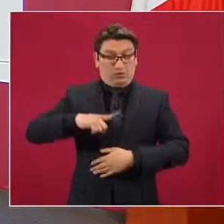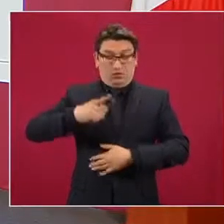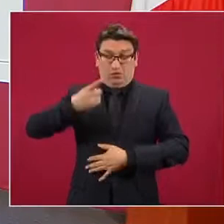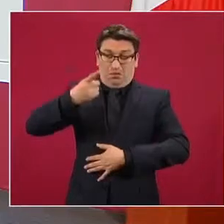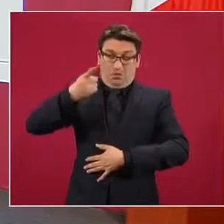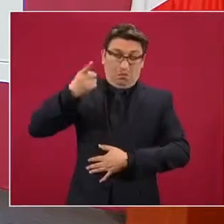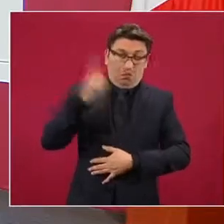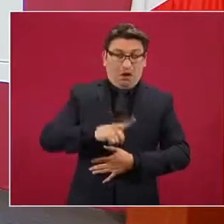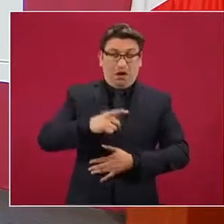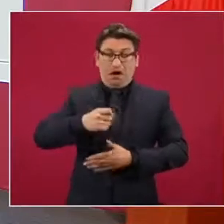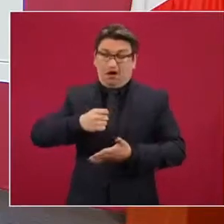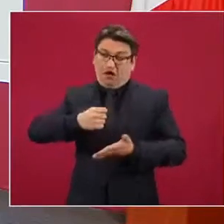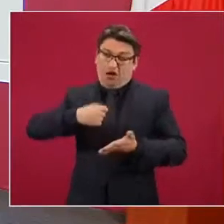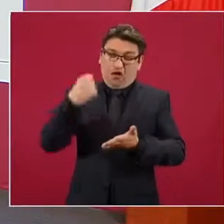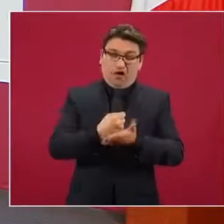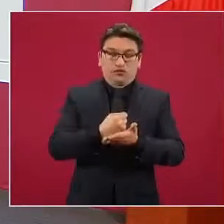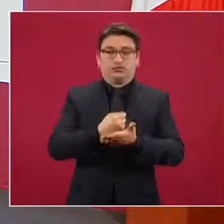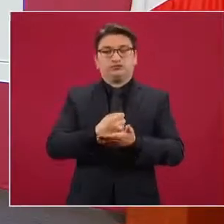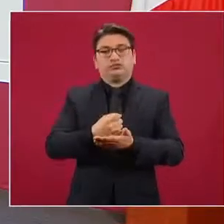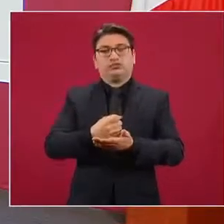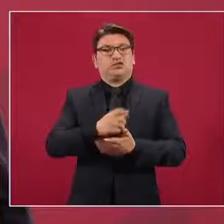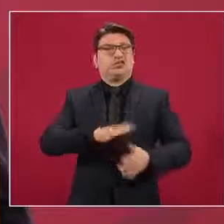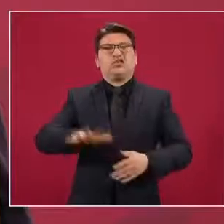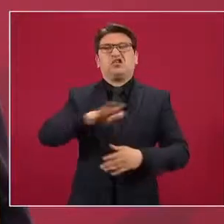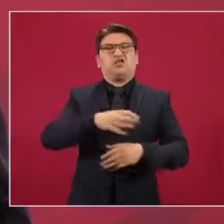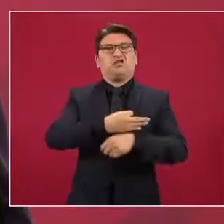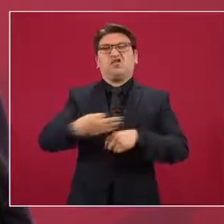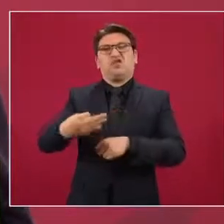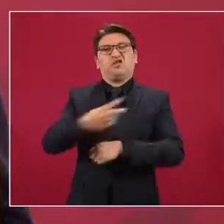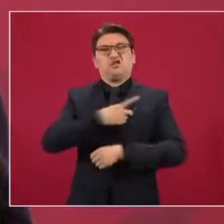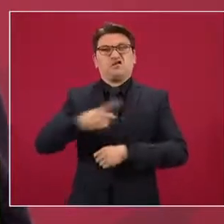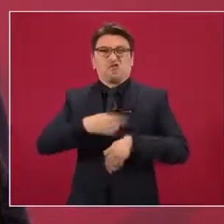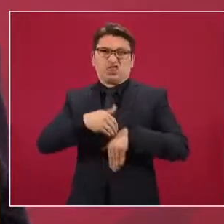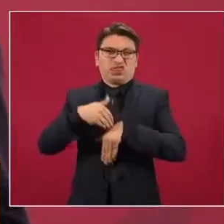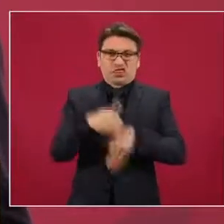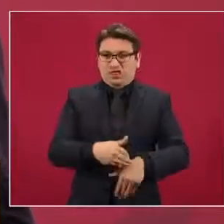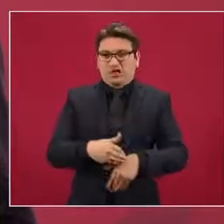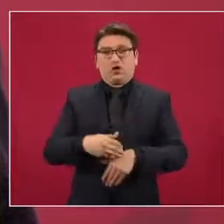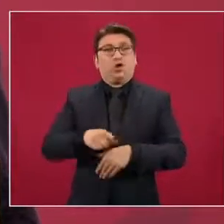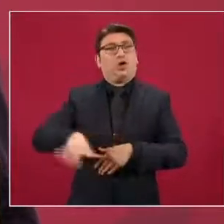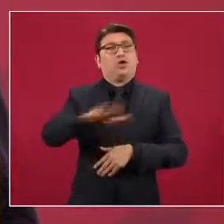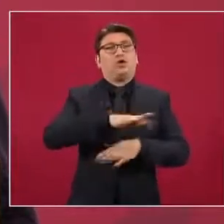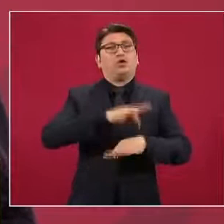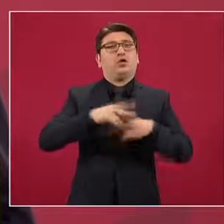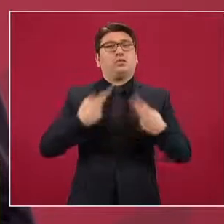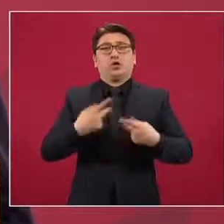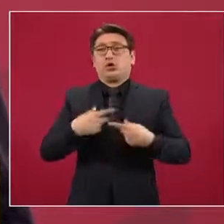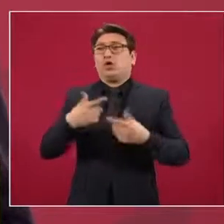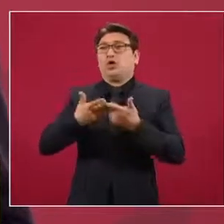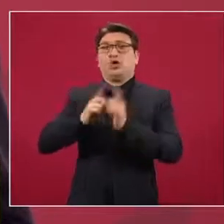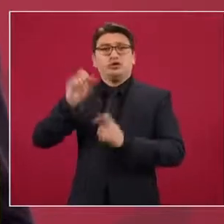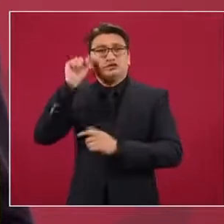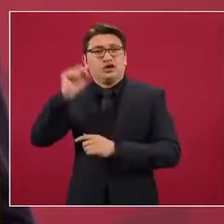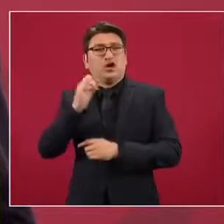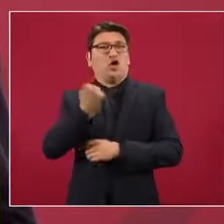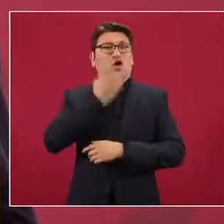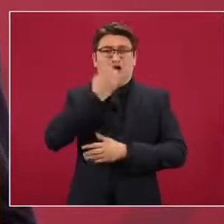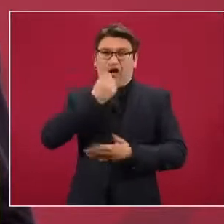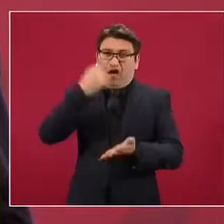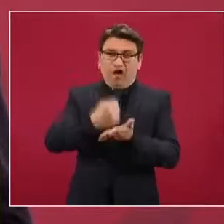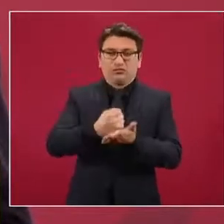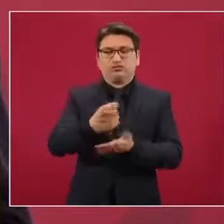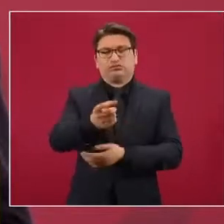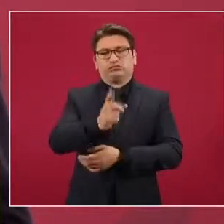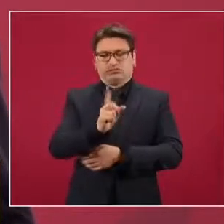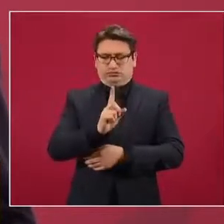quiera imponer, como les digo, a las familias, a la sociedad, a los sindicatos, a las escuelas.